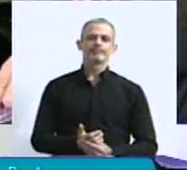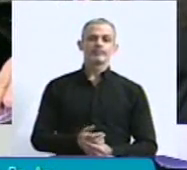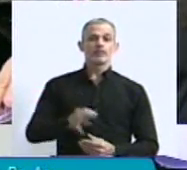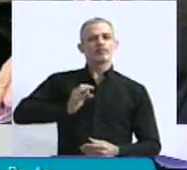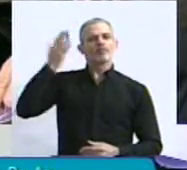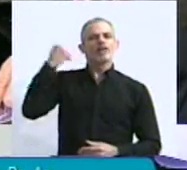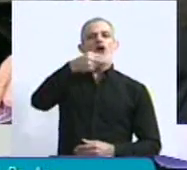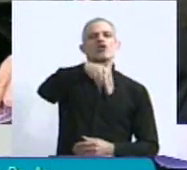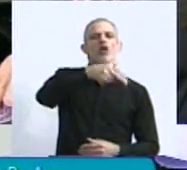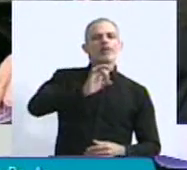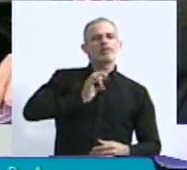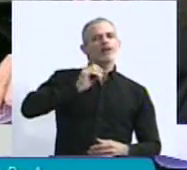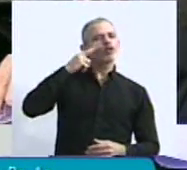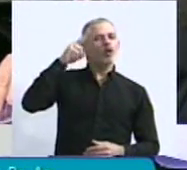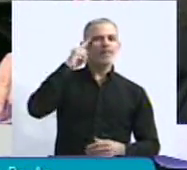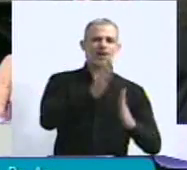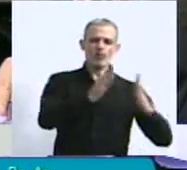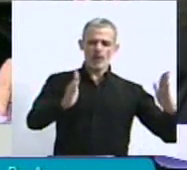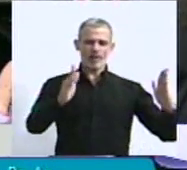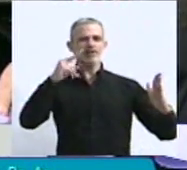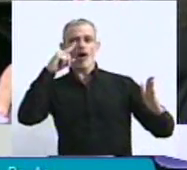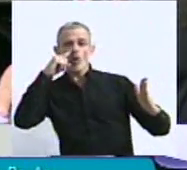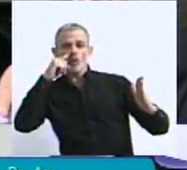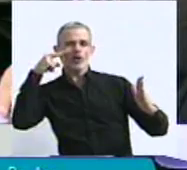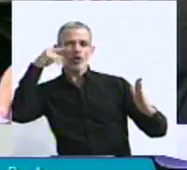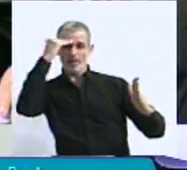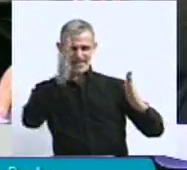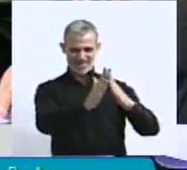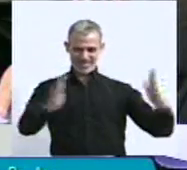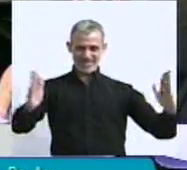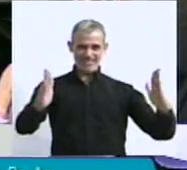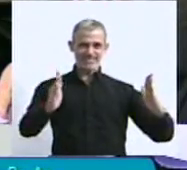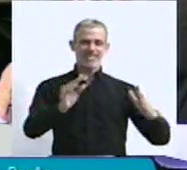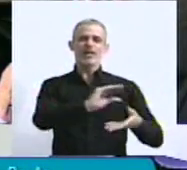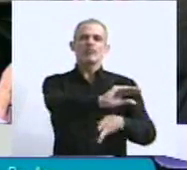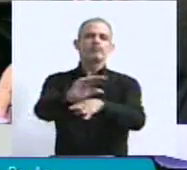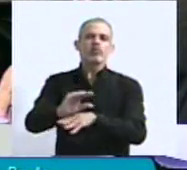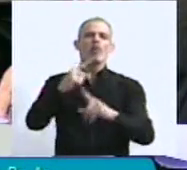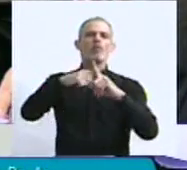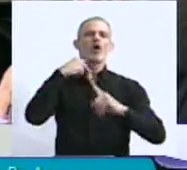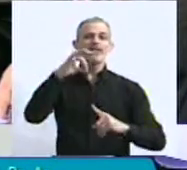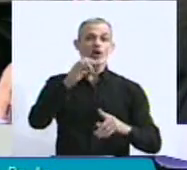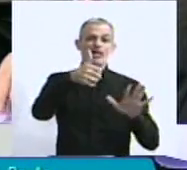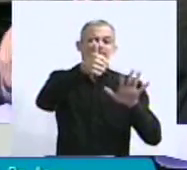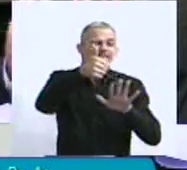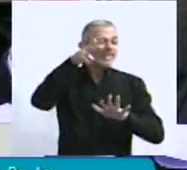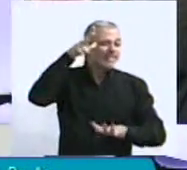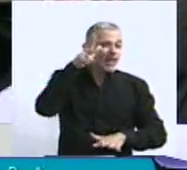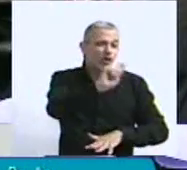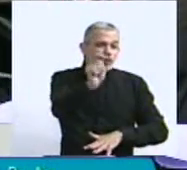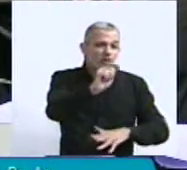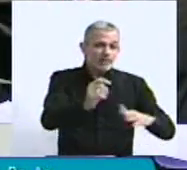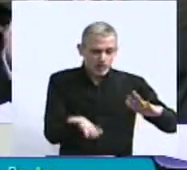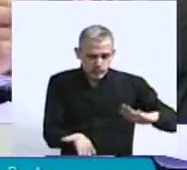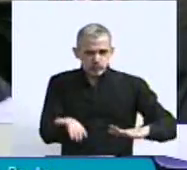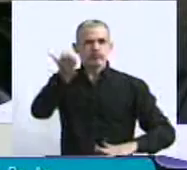Desde noviembre del 2009 hasta junio del 2015, la asignación por hijo en 68 meses se incrementó un